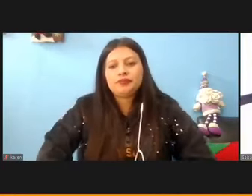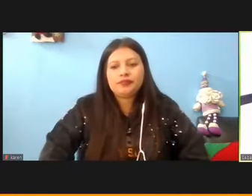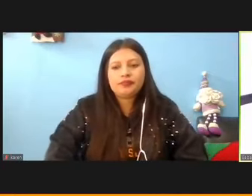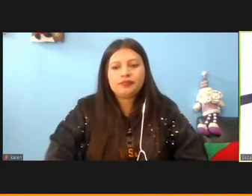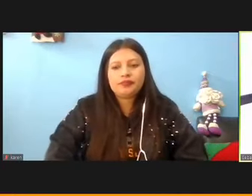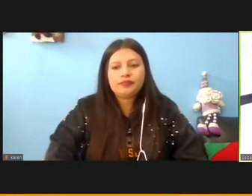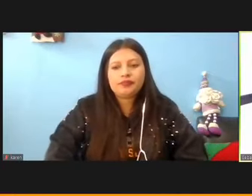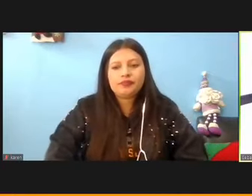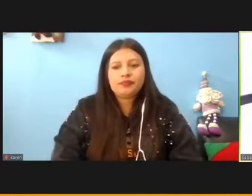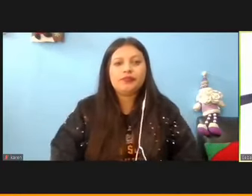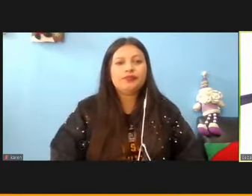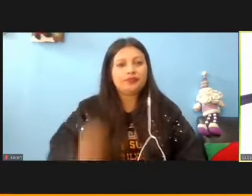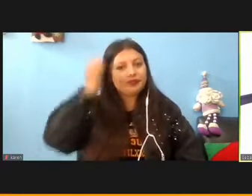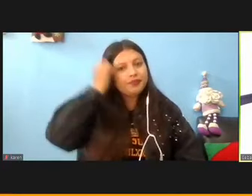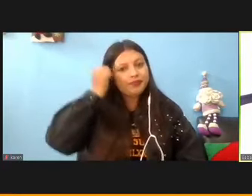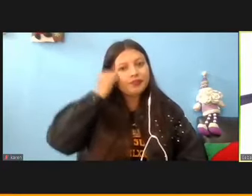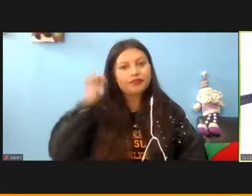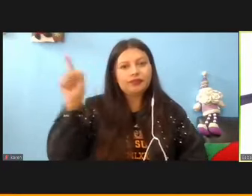Muchas gracias, Sandra.